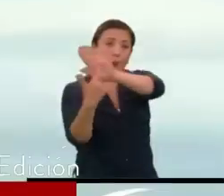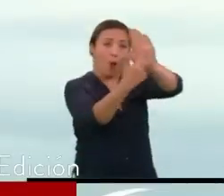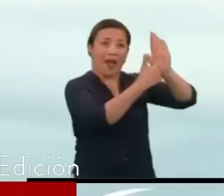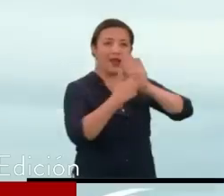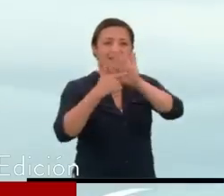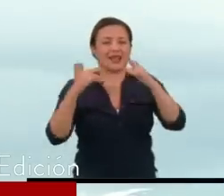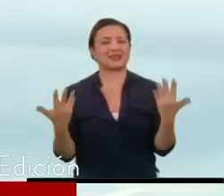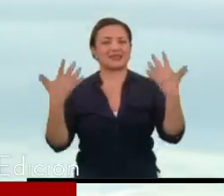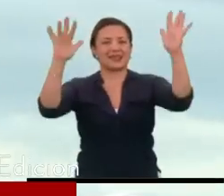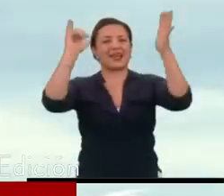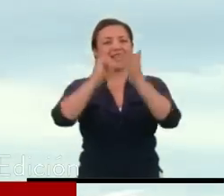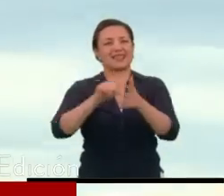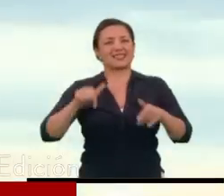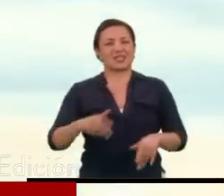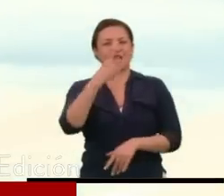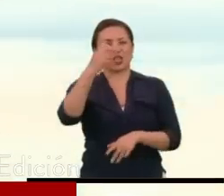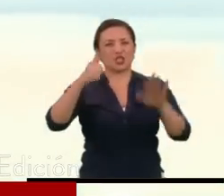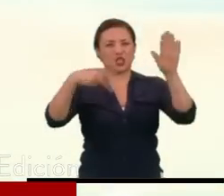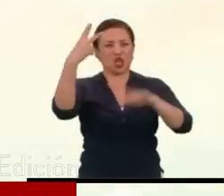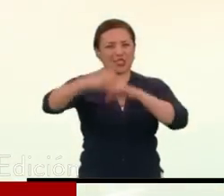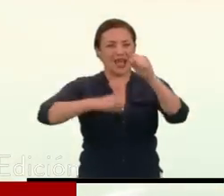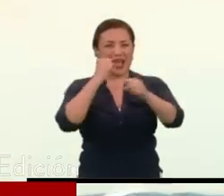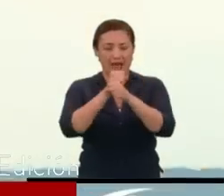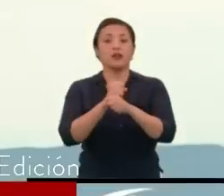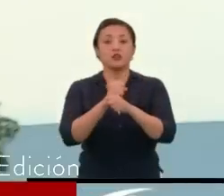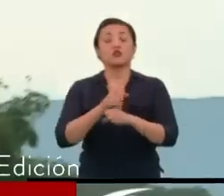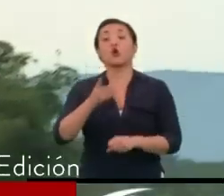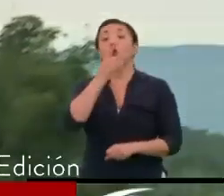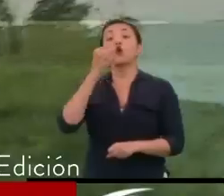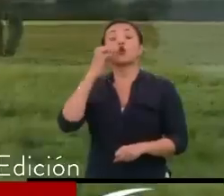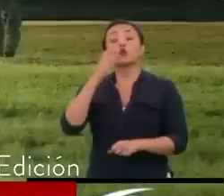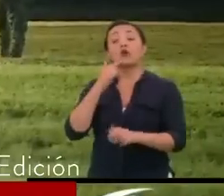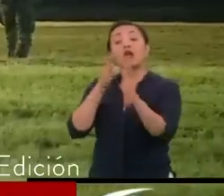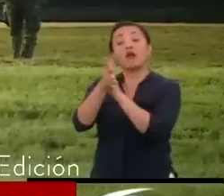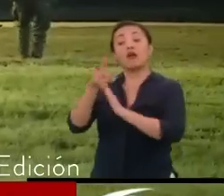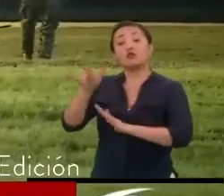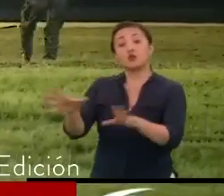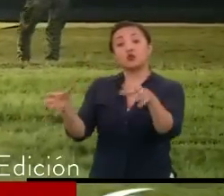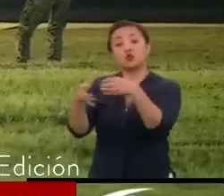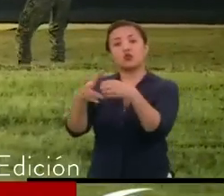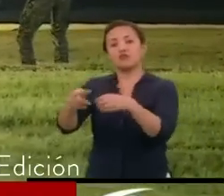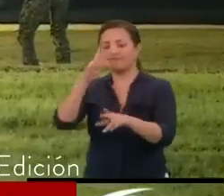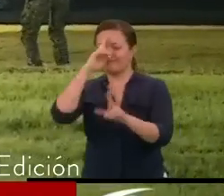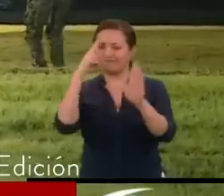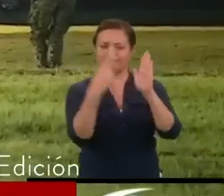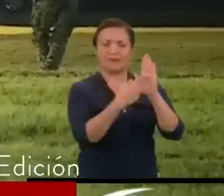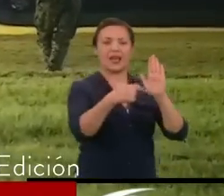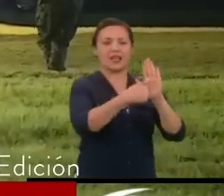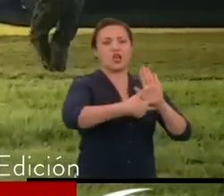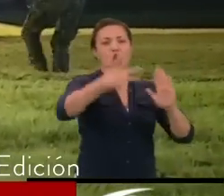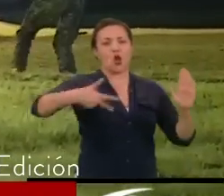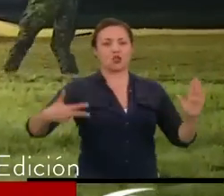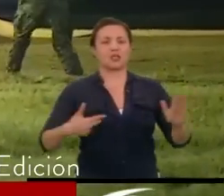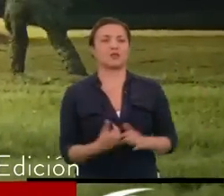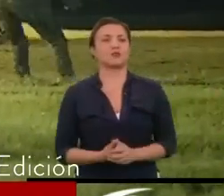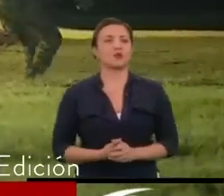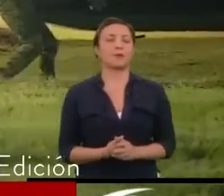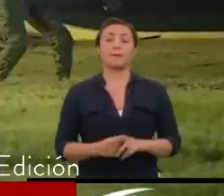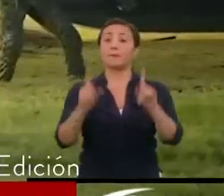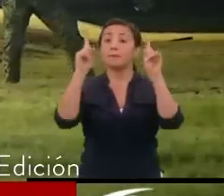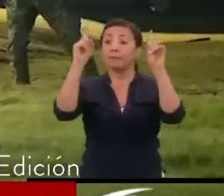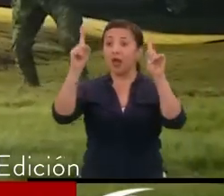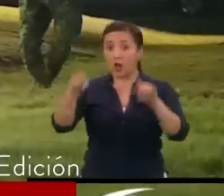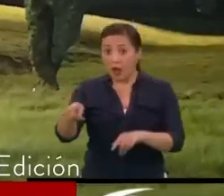en la celebración de su aniversario. Duque dijo que las Fuerzas Armadas seguirán siendo leales a la Constitución. Pero nunca